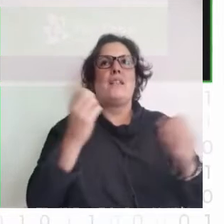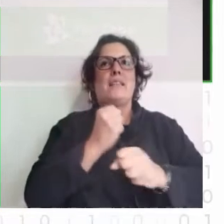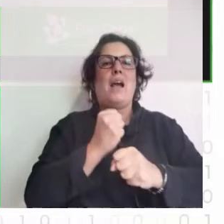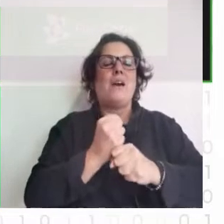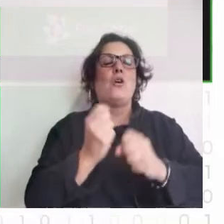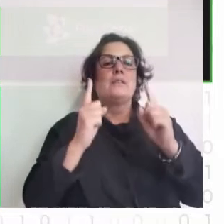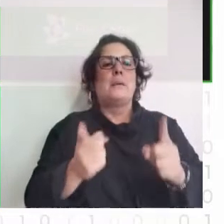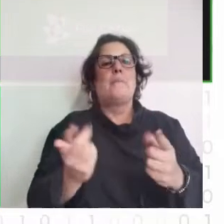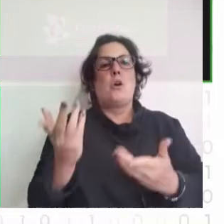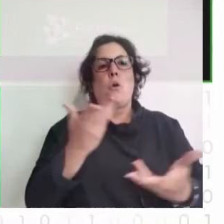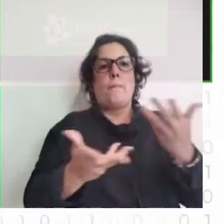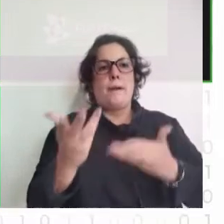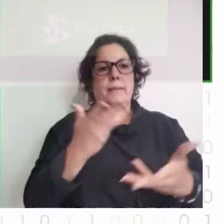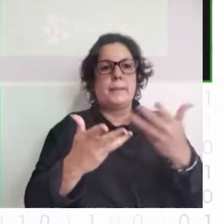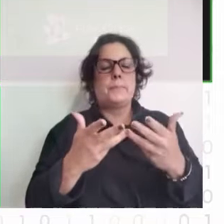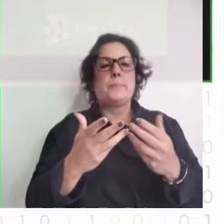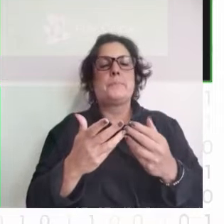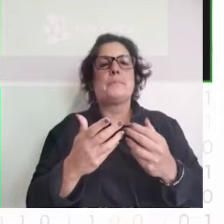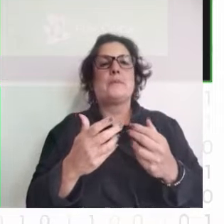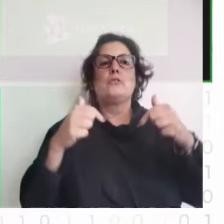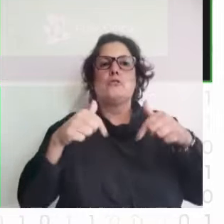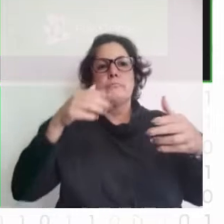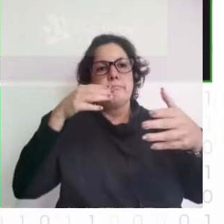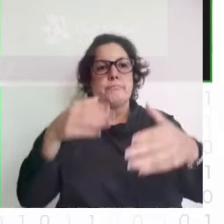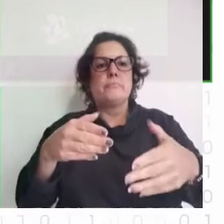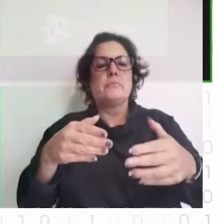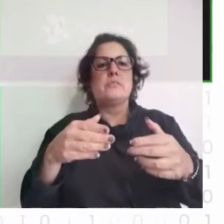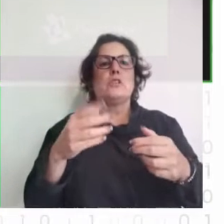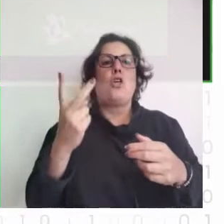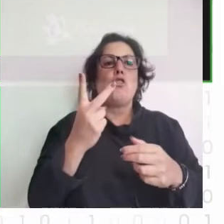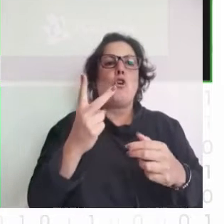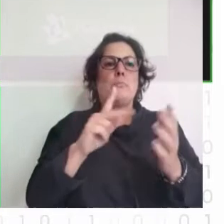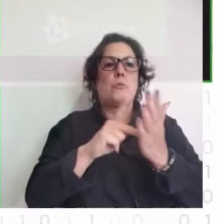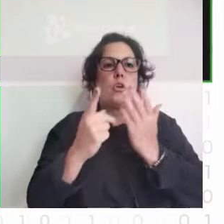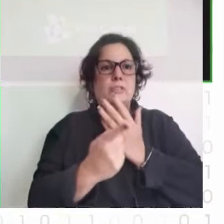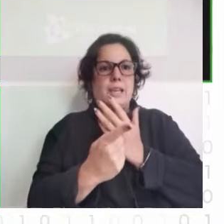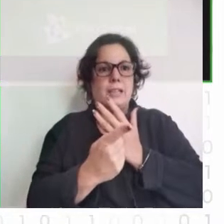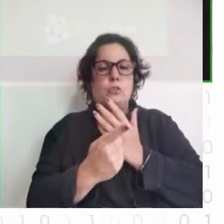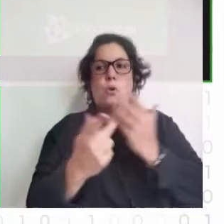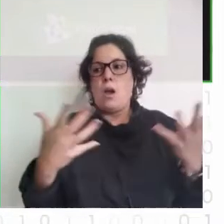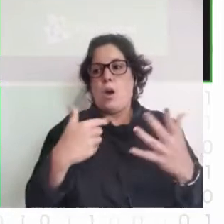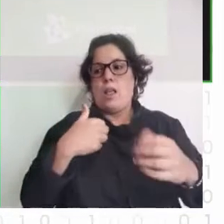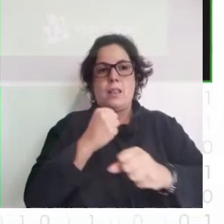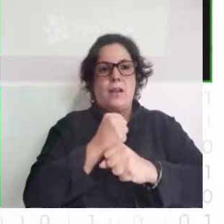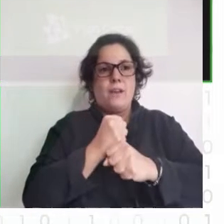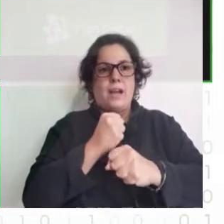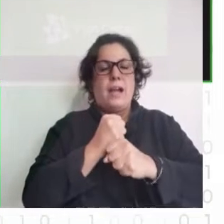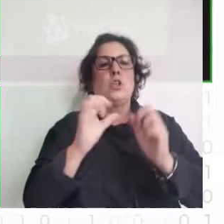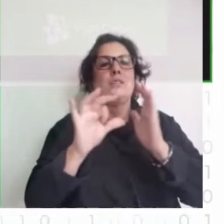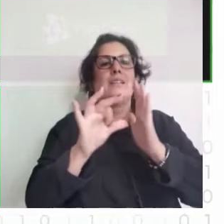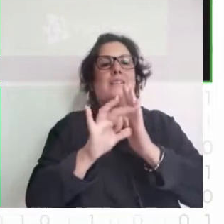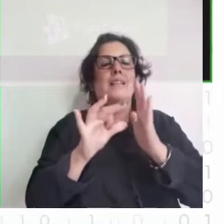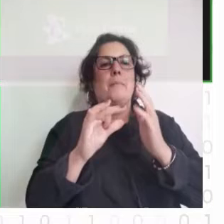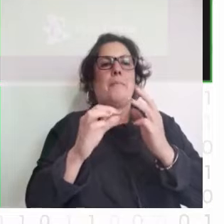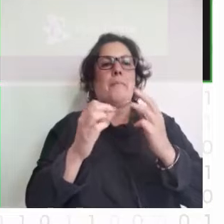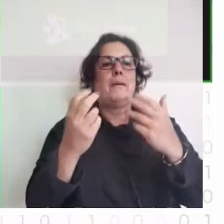compartirlo. Me voy a estar focalizando en estos dos grandes proyectos que estamos trabajando: el Sistema Integrado de Información de